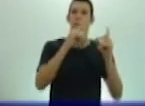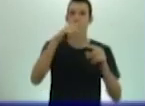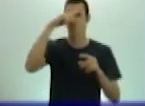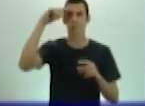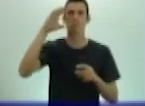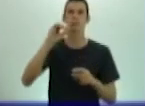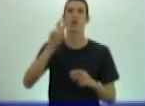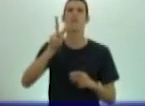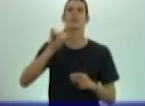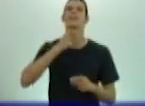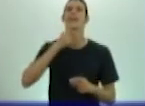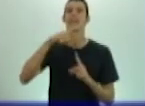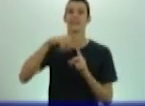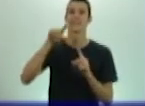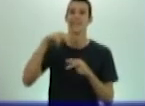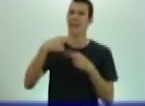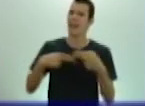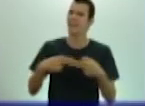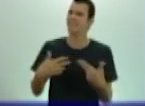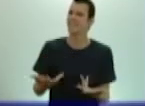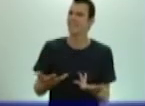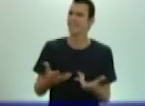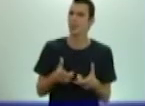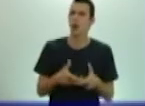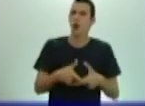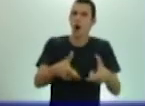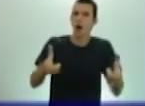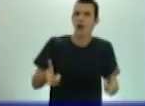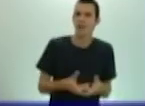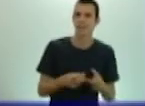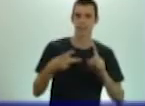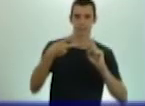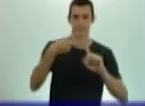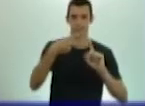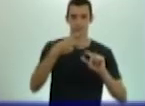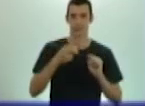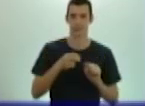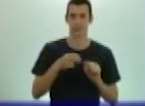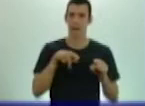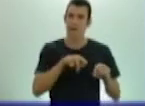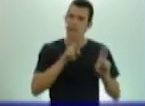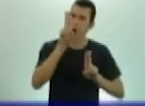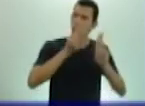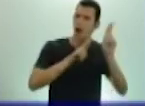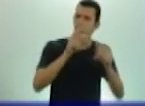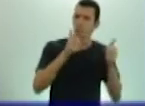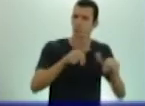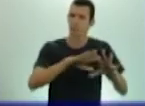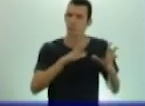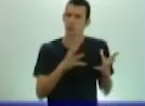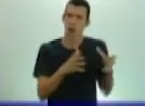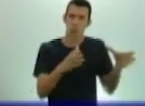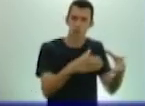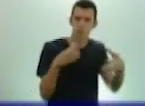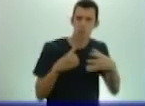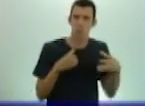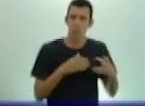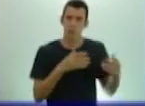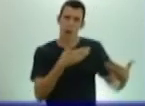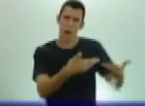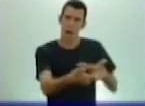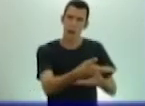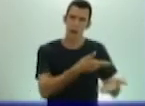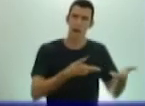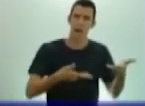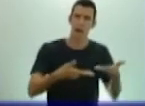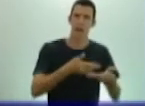sucediendo? Lógicamente, la fuerza que se ha rebelado contra ese gobierno provisional,